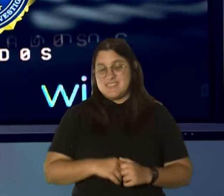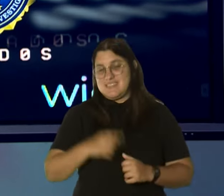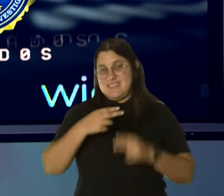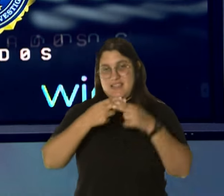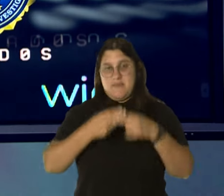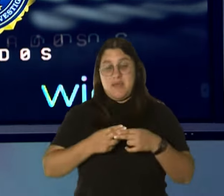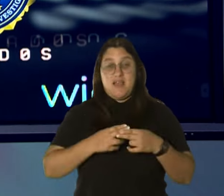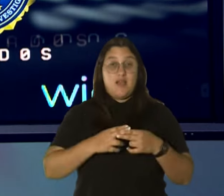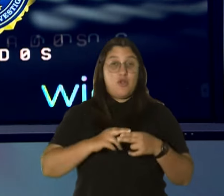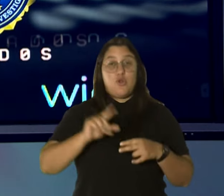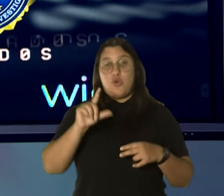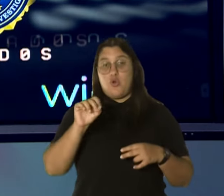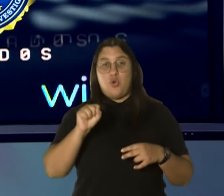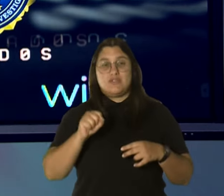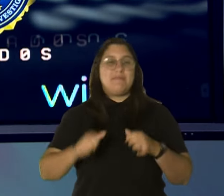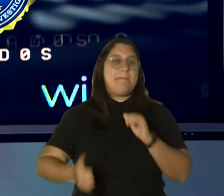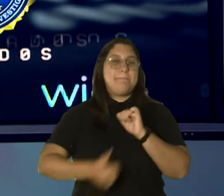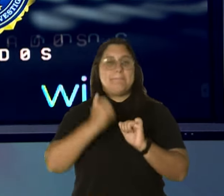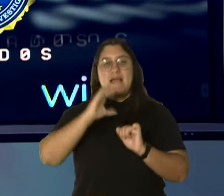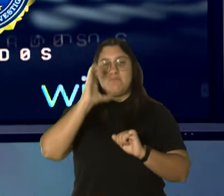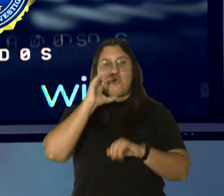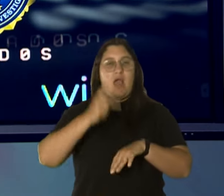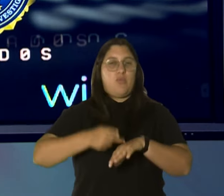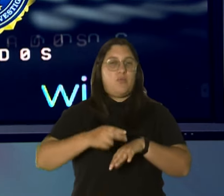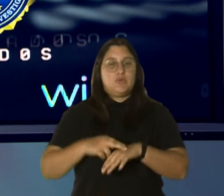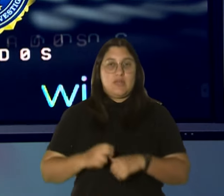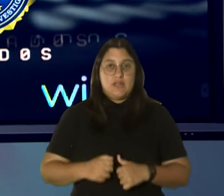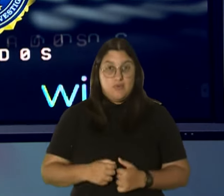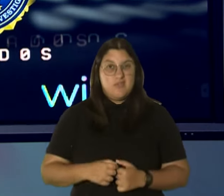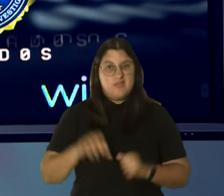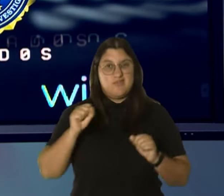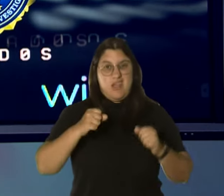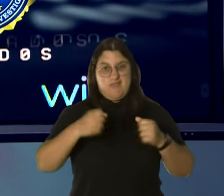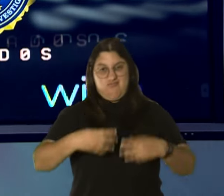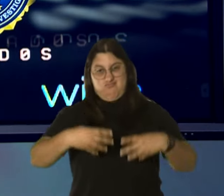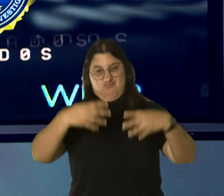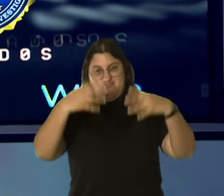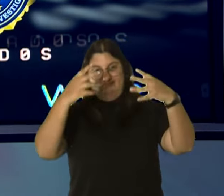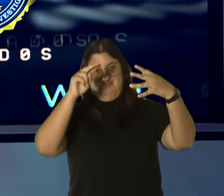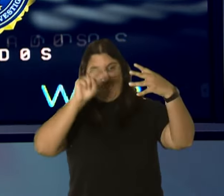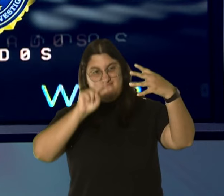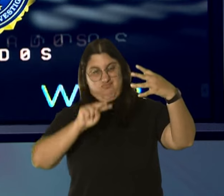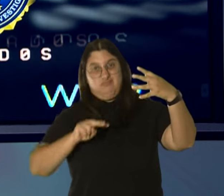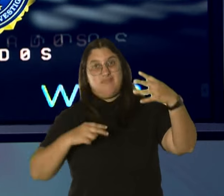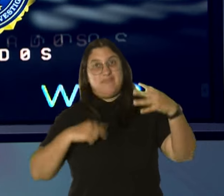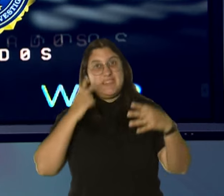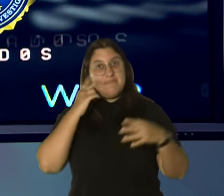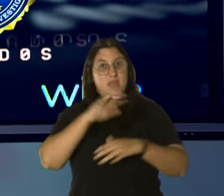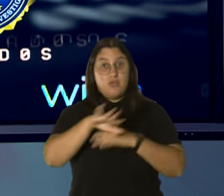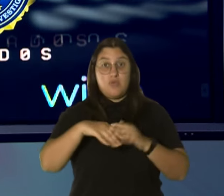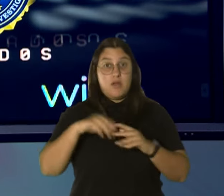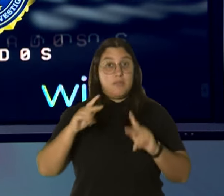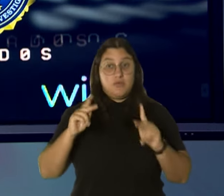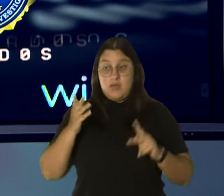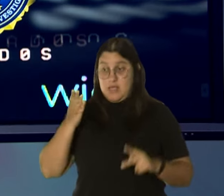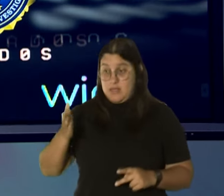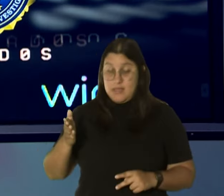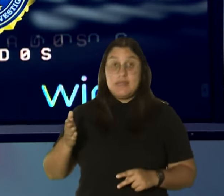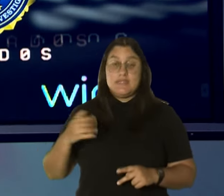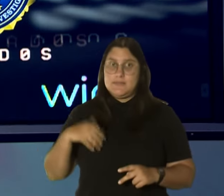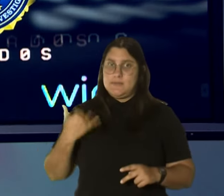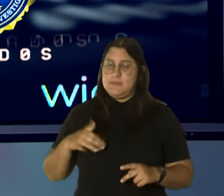buscados Puerto Rico Así mismo cómo está y puede ver también todos los programas donde se presentan estos individuos altamente peligrosos y que